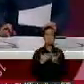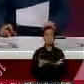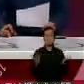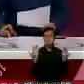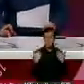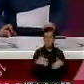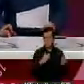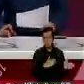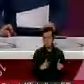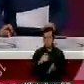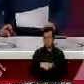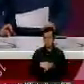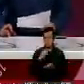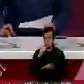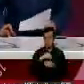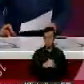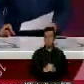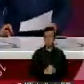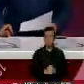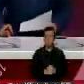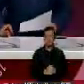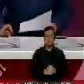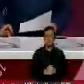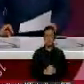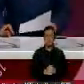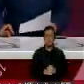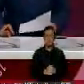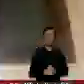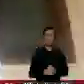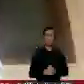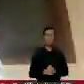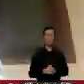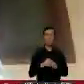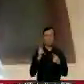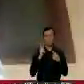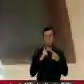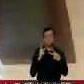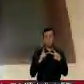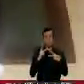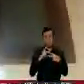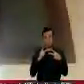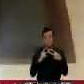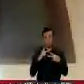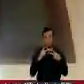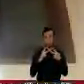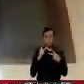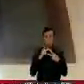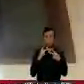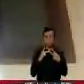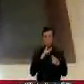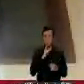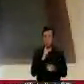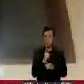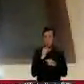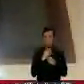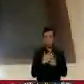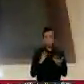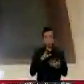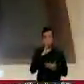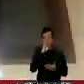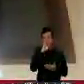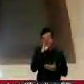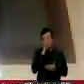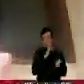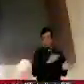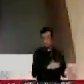eventual ya y definitiva aprobación? Bueno, yo creo que los puntos críticos o los nudos críticos, sin lugar a dudas, va a ser